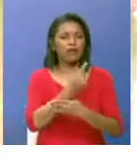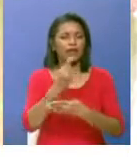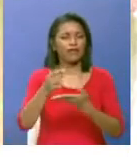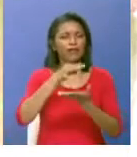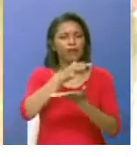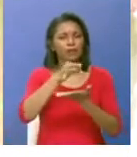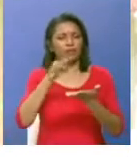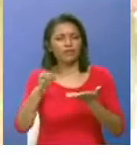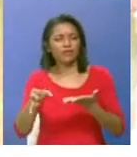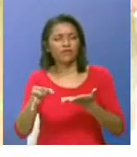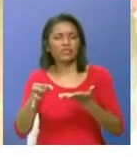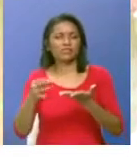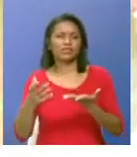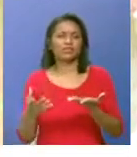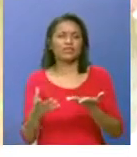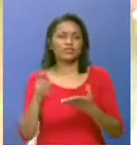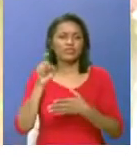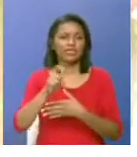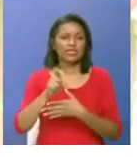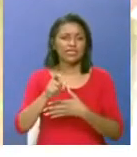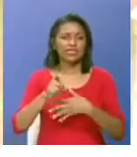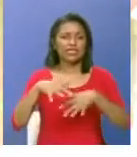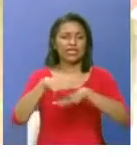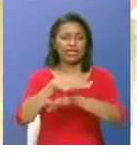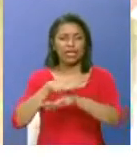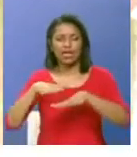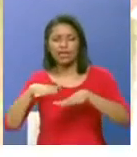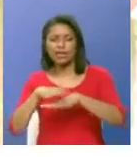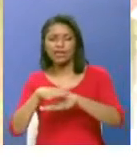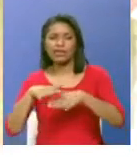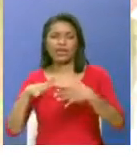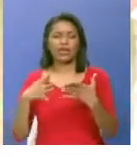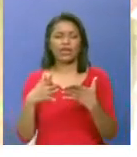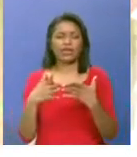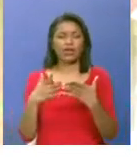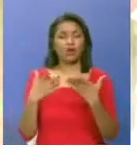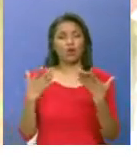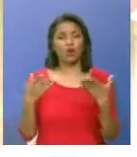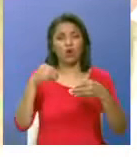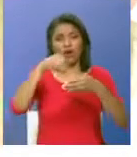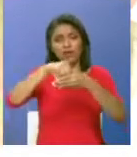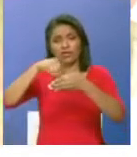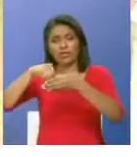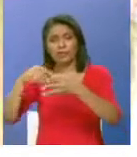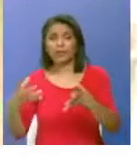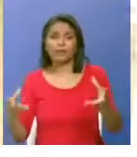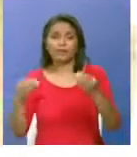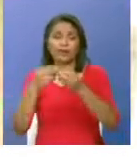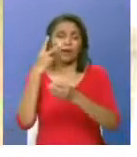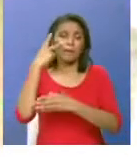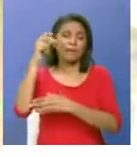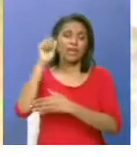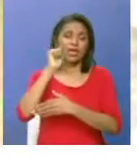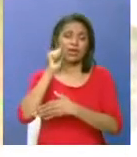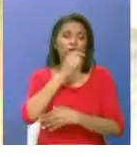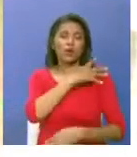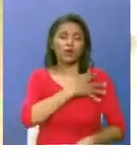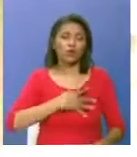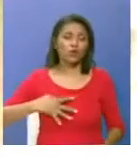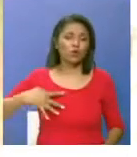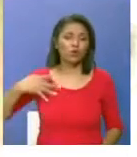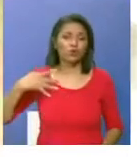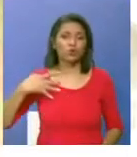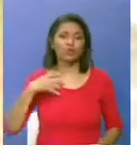en las que tenemos que hacer más énfasis en los temas de restauración y reforestación. Principalmente la provincia de Veraguas y la comarca Nueve Buglés son las que más